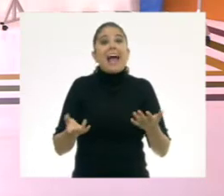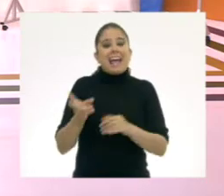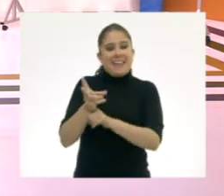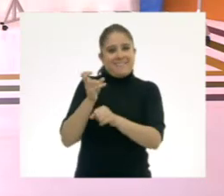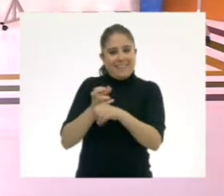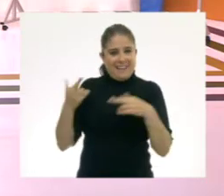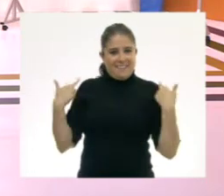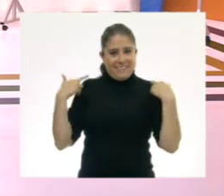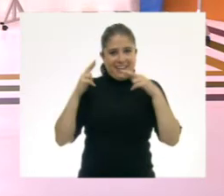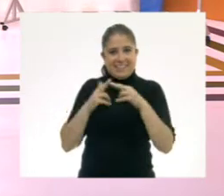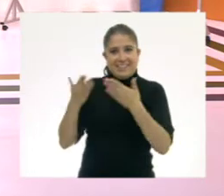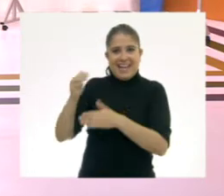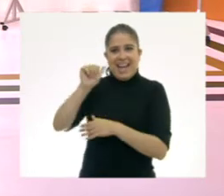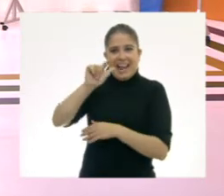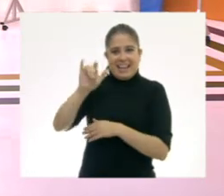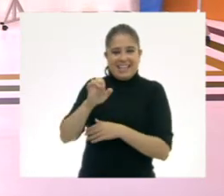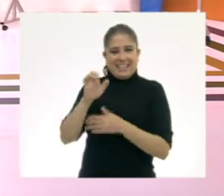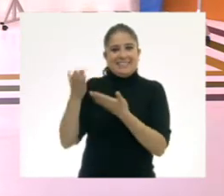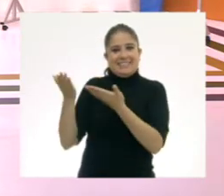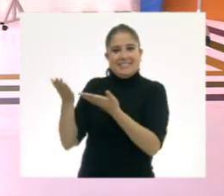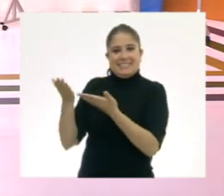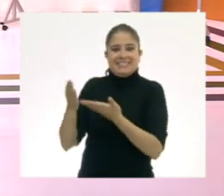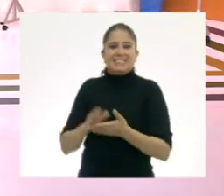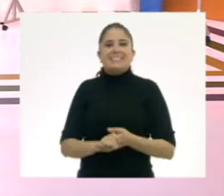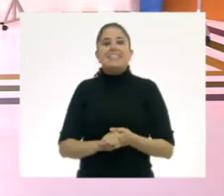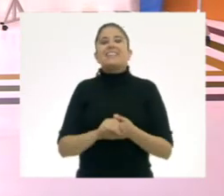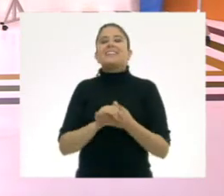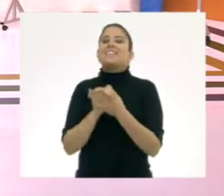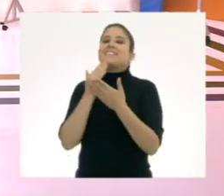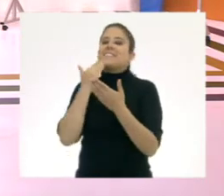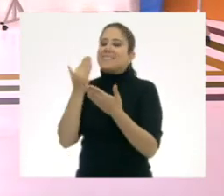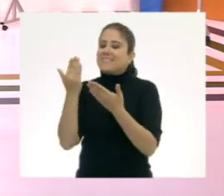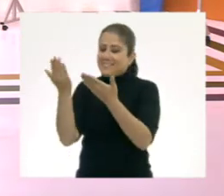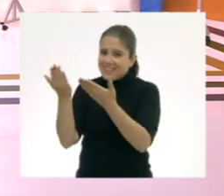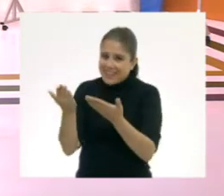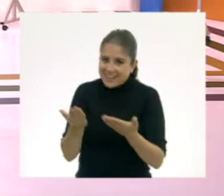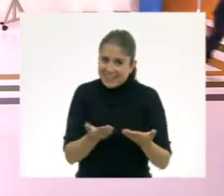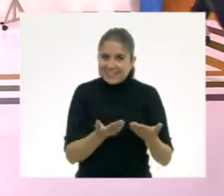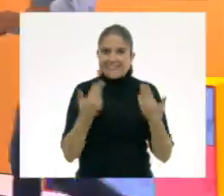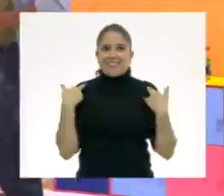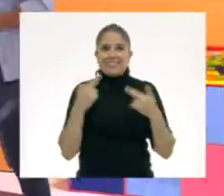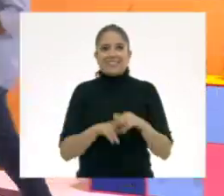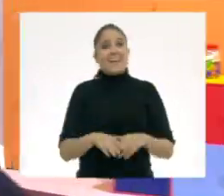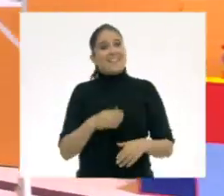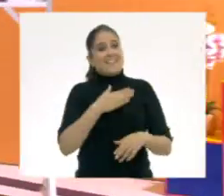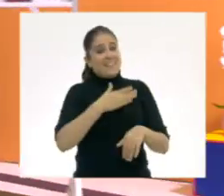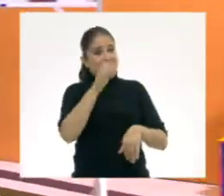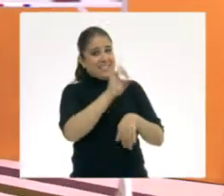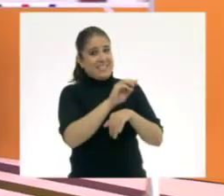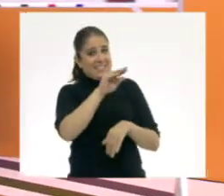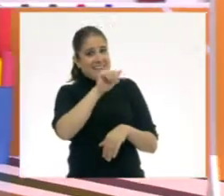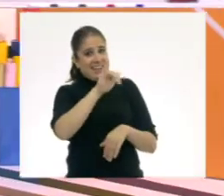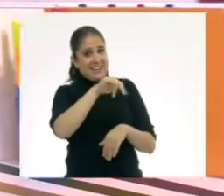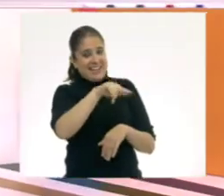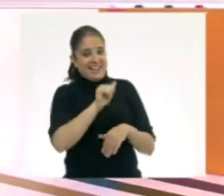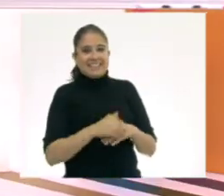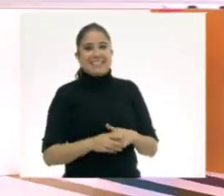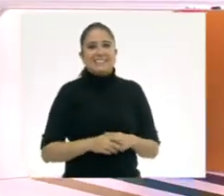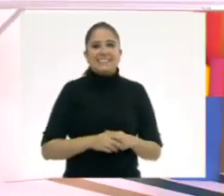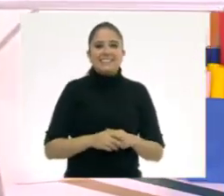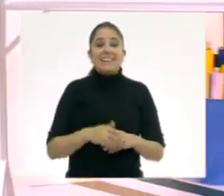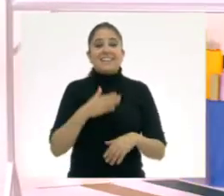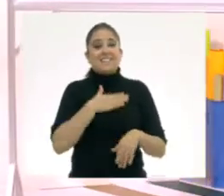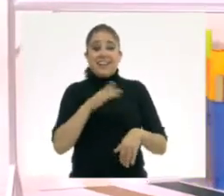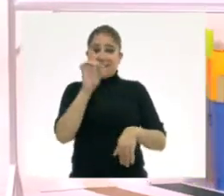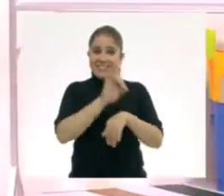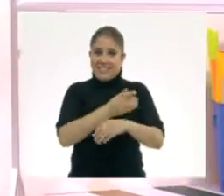al maestro Ale. Hola, maestro. Pásele. Hola, muy buenos días, Mariana. ¿Cómo está? Muy